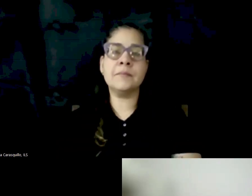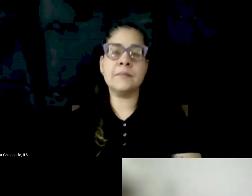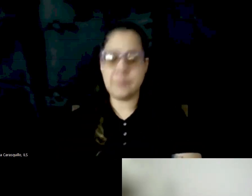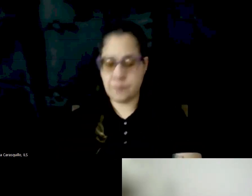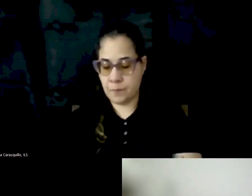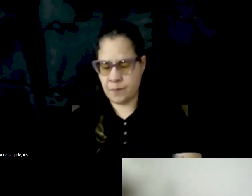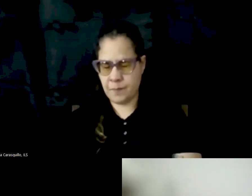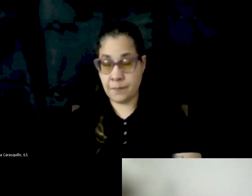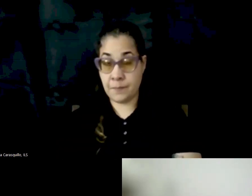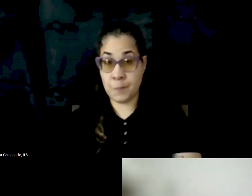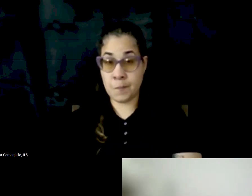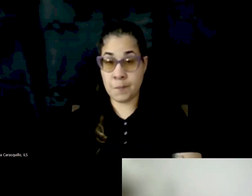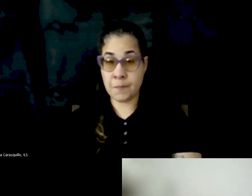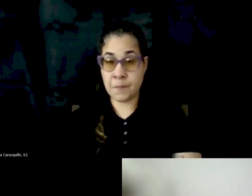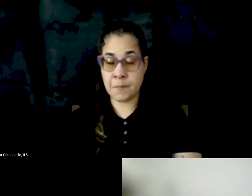Bueno,